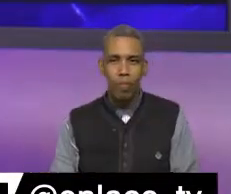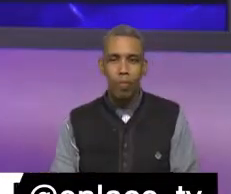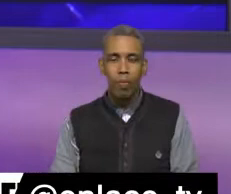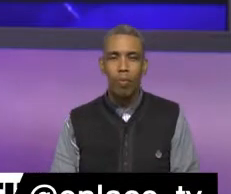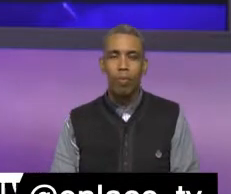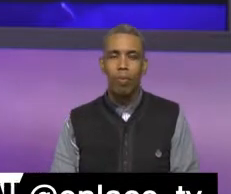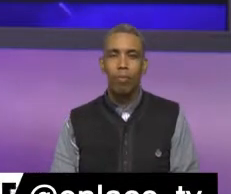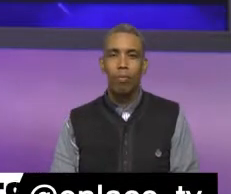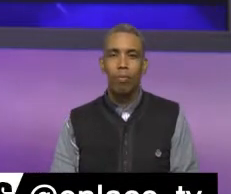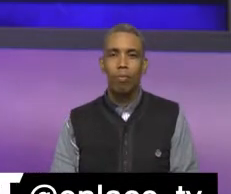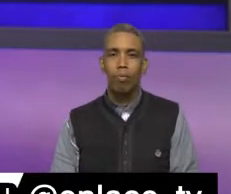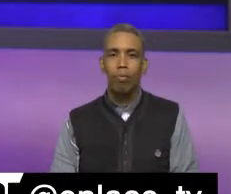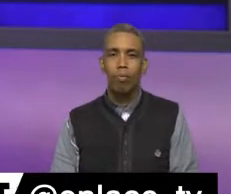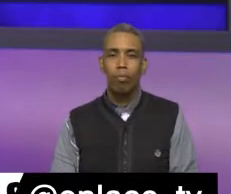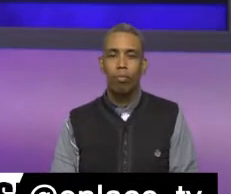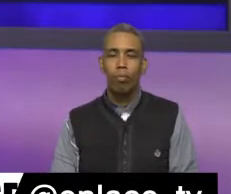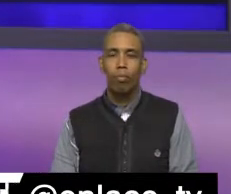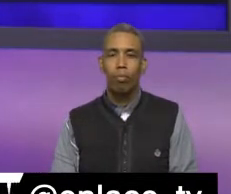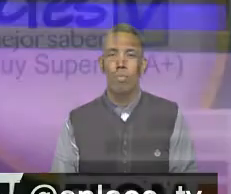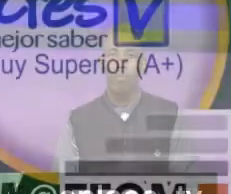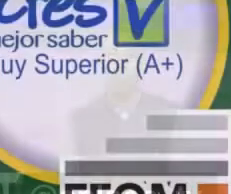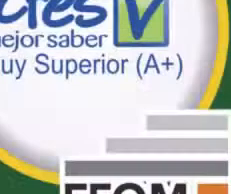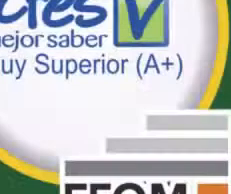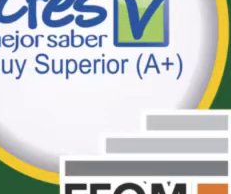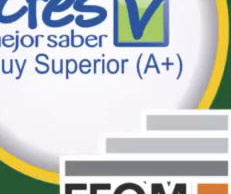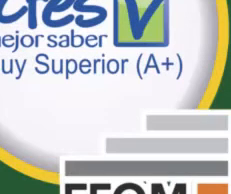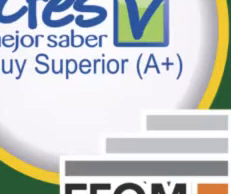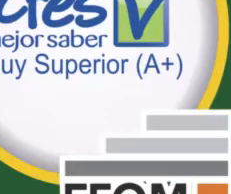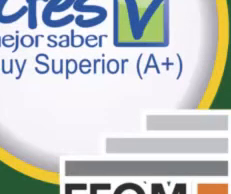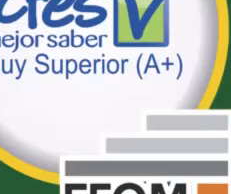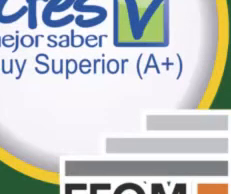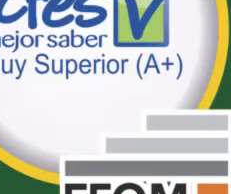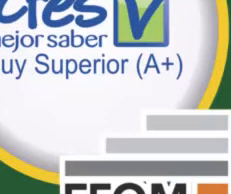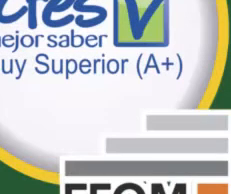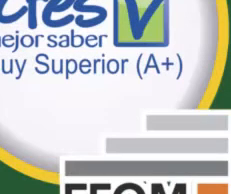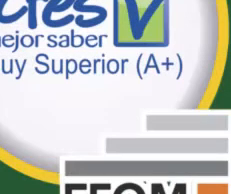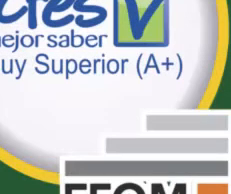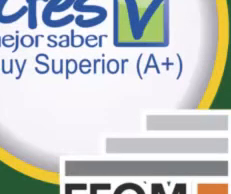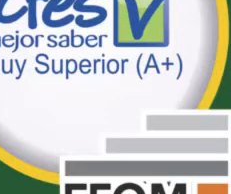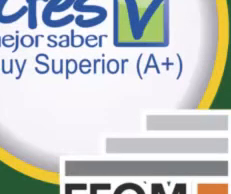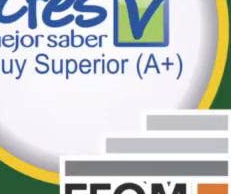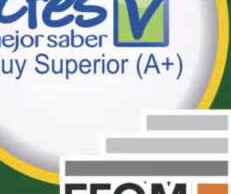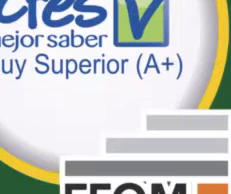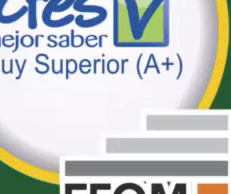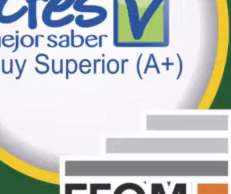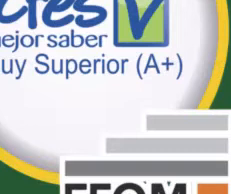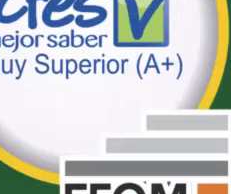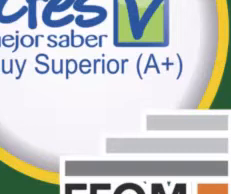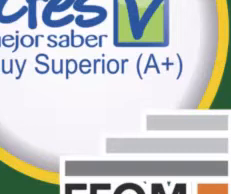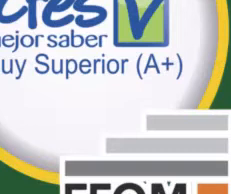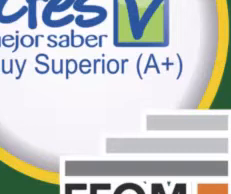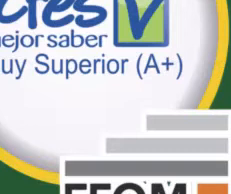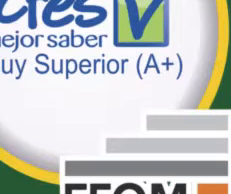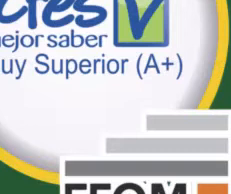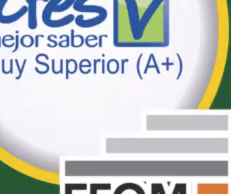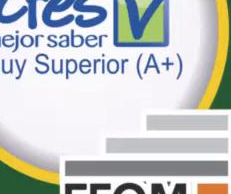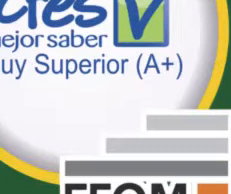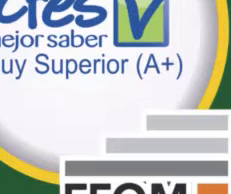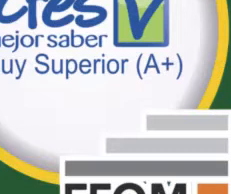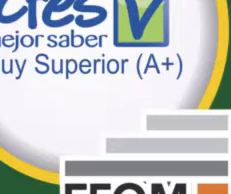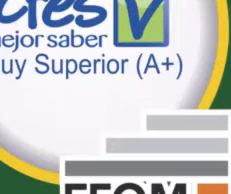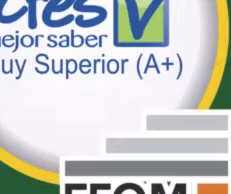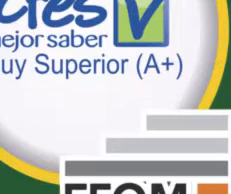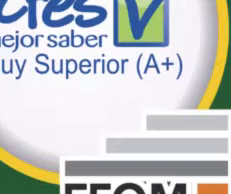Colegio Antonio Nariño, 74 años, nivel A+, entre los mejores colegios del país, según las pruebas ICFES 2016,